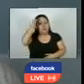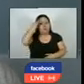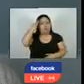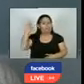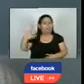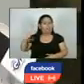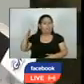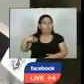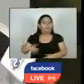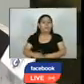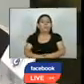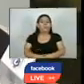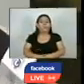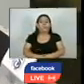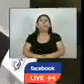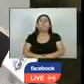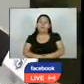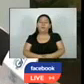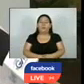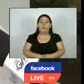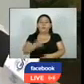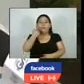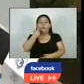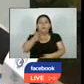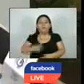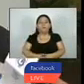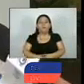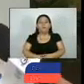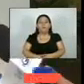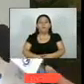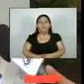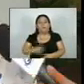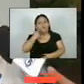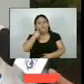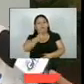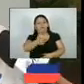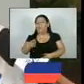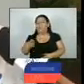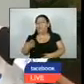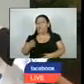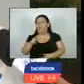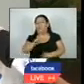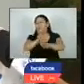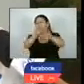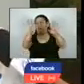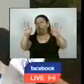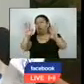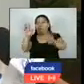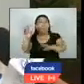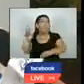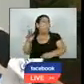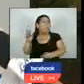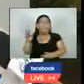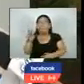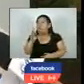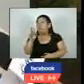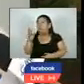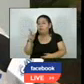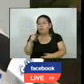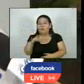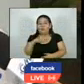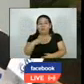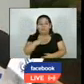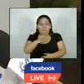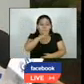expertos. Sí vemos, por ejemplo, un síntoma bastante evidente es el retraimiento, ¿verdad? El